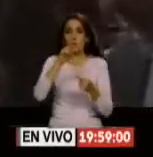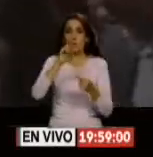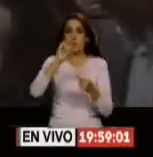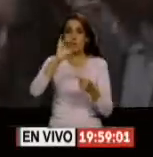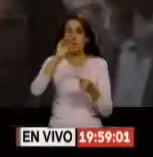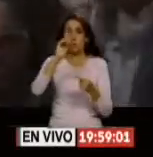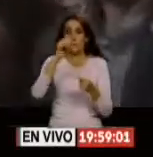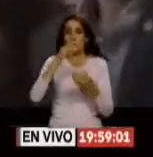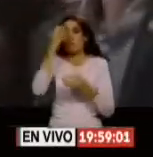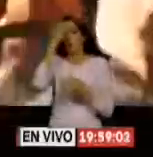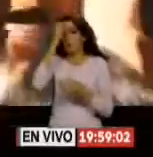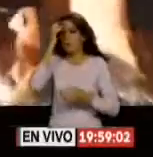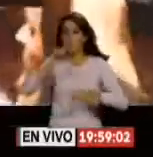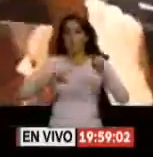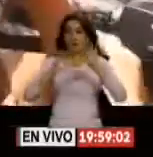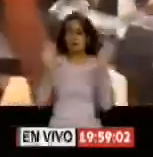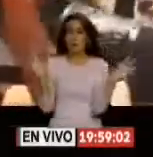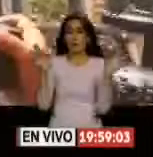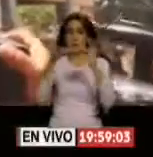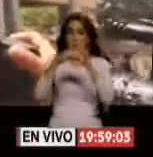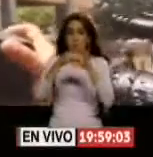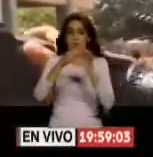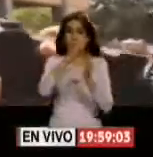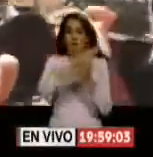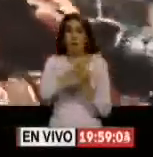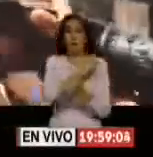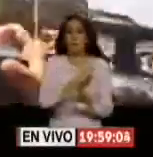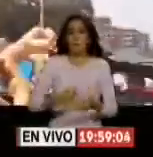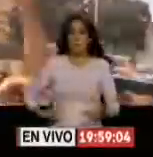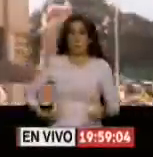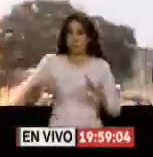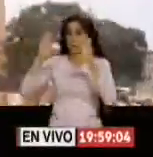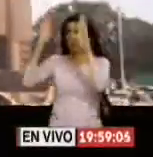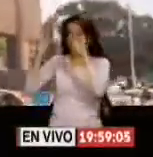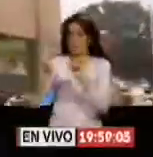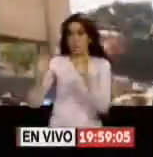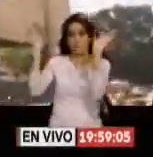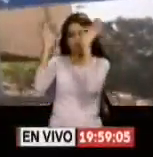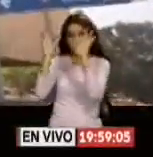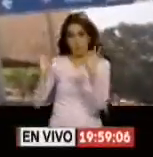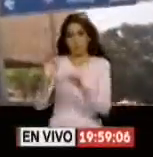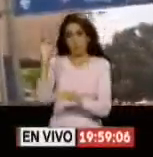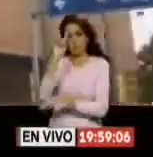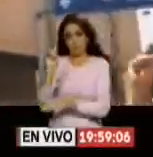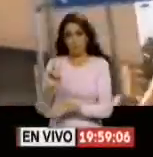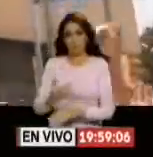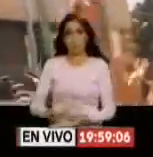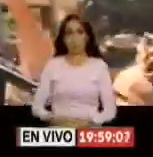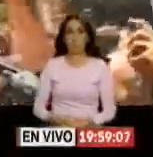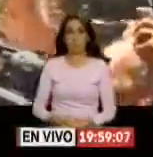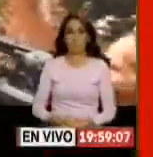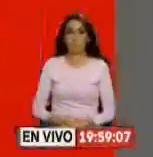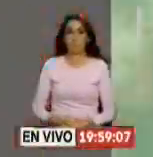Maduro sospecha que existe una relación del opositor con los cortes de energía eléctrica en el país caribeño.